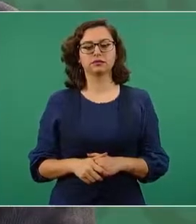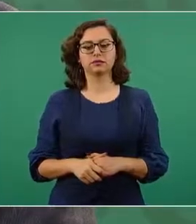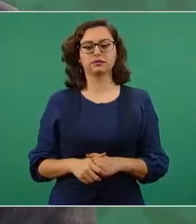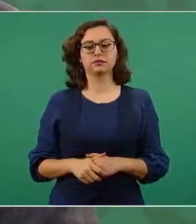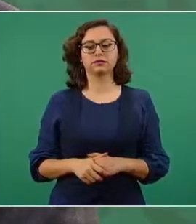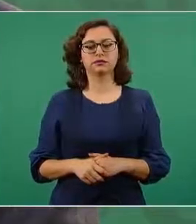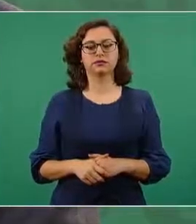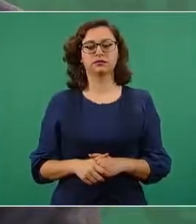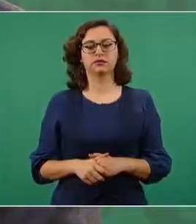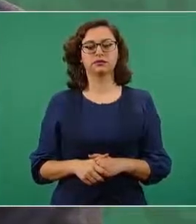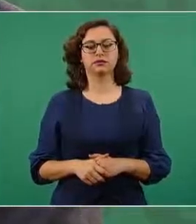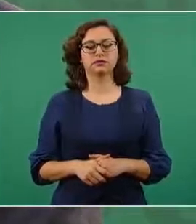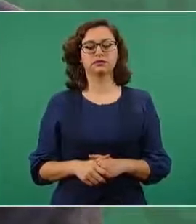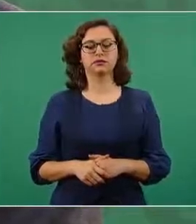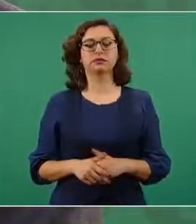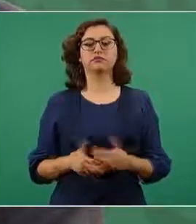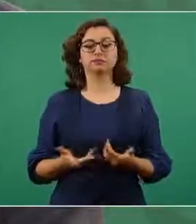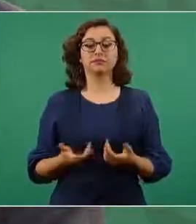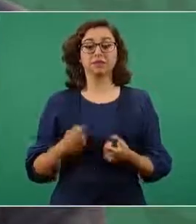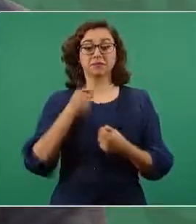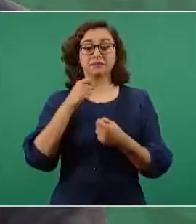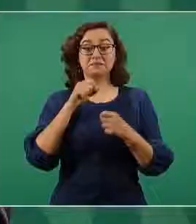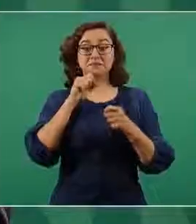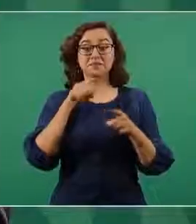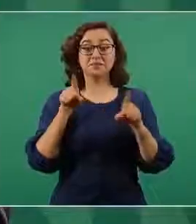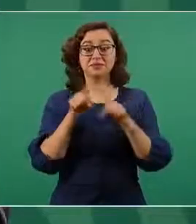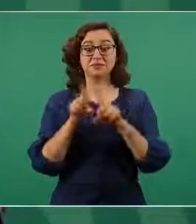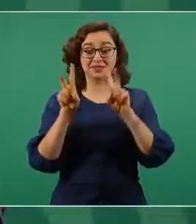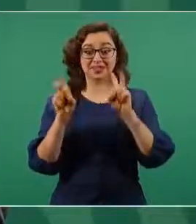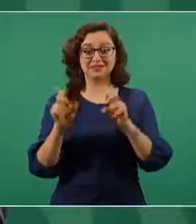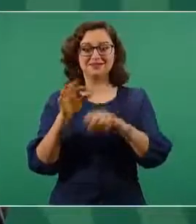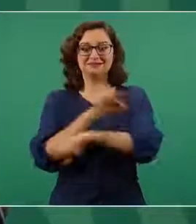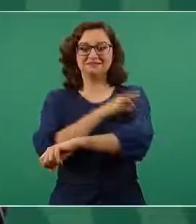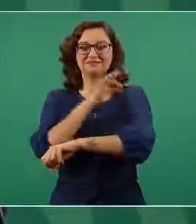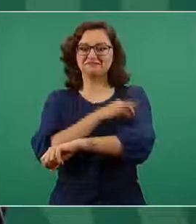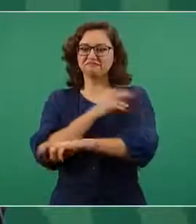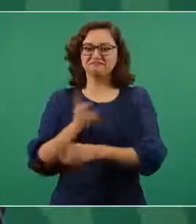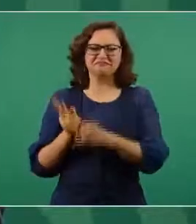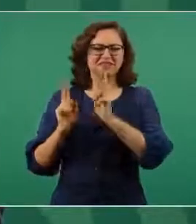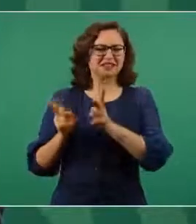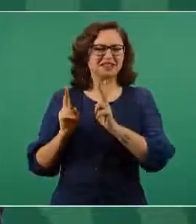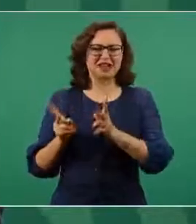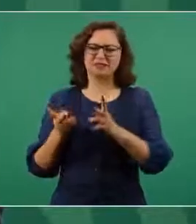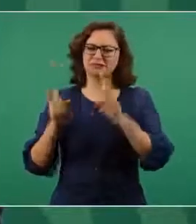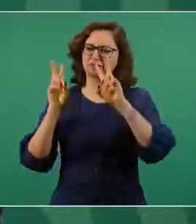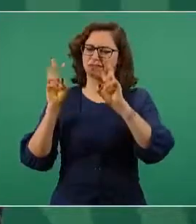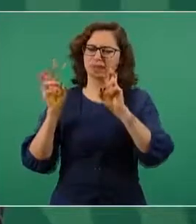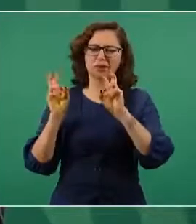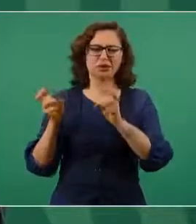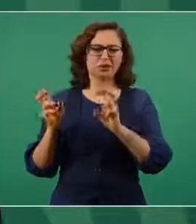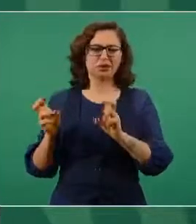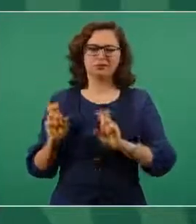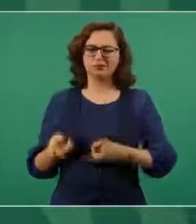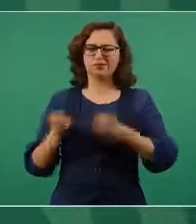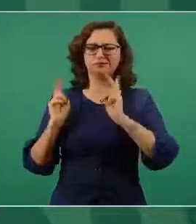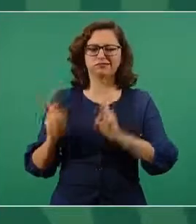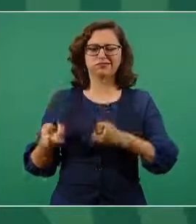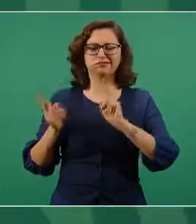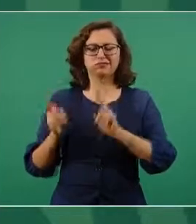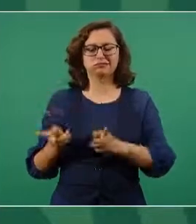Y hablamos hasta de las vacunas, de todo, de la economía.